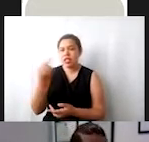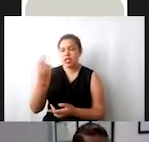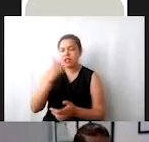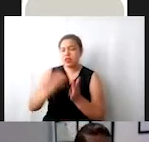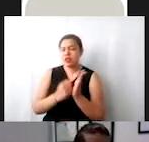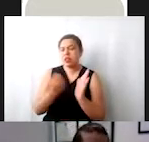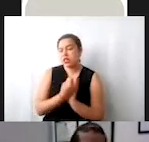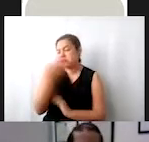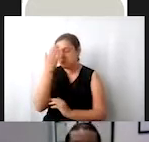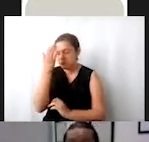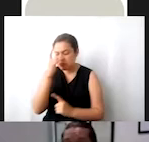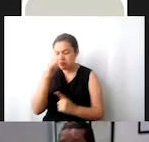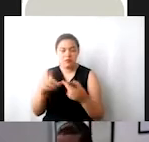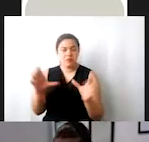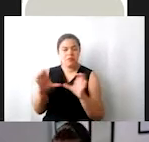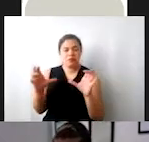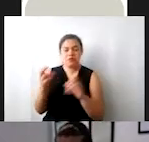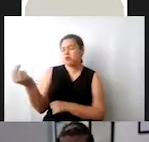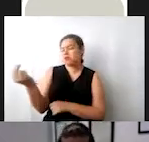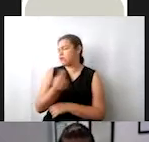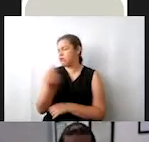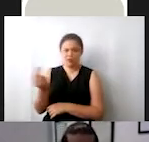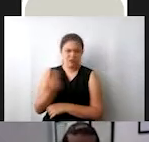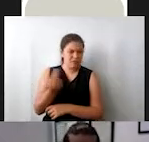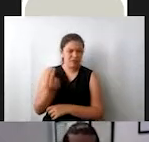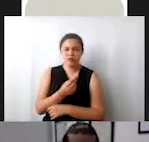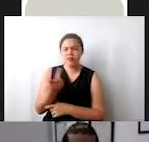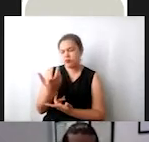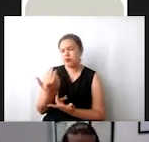no se requieren certificaciones, no se requieren